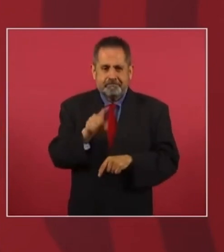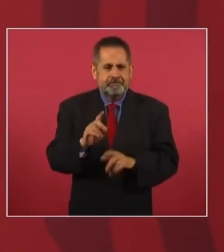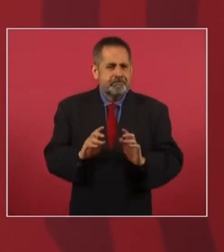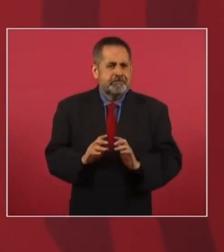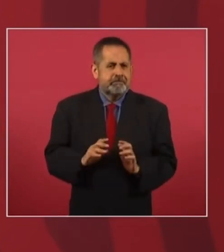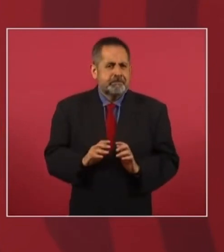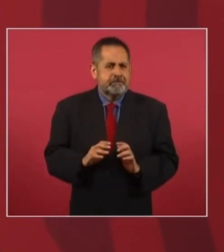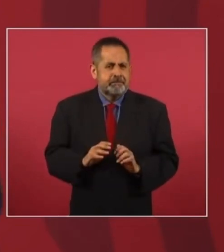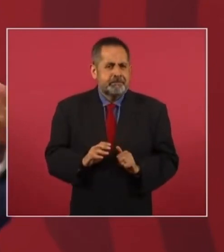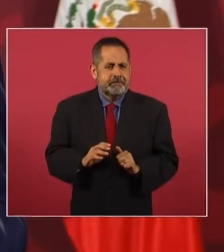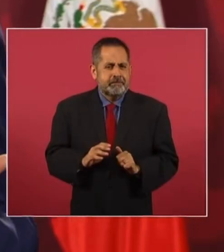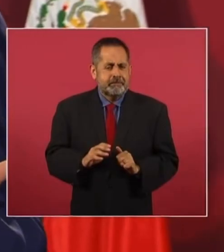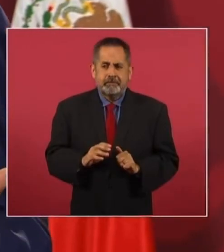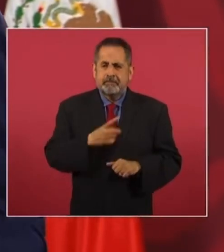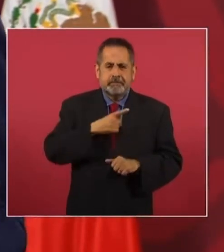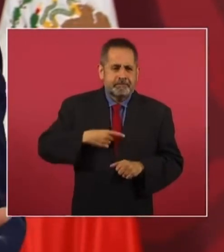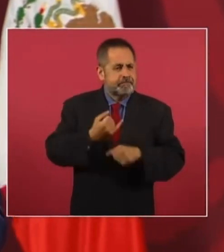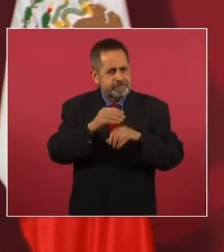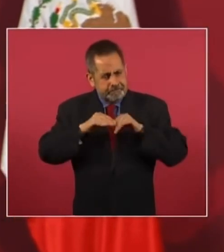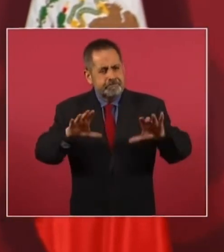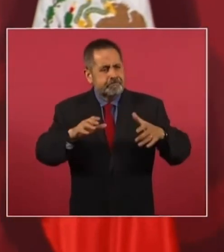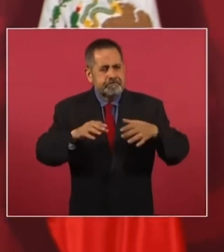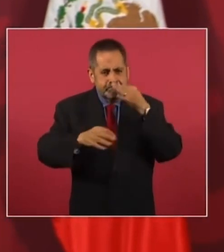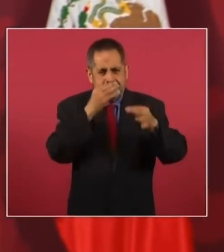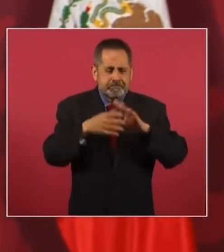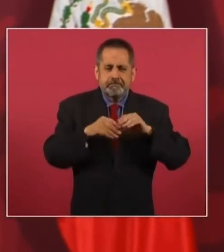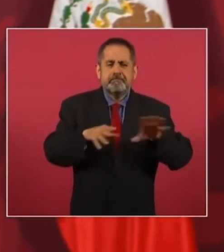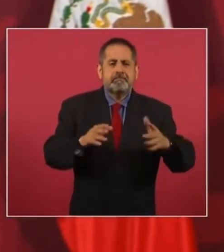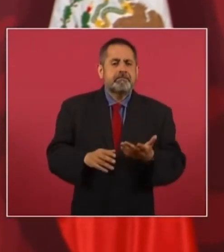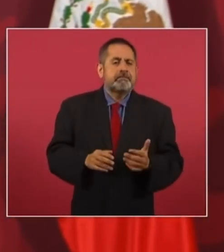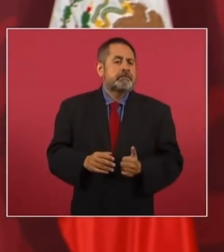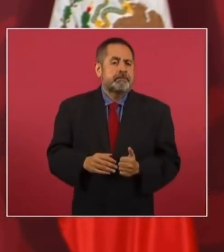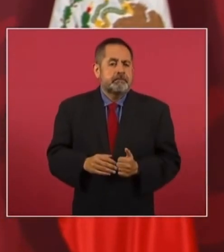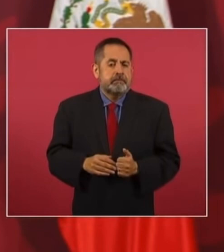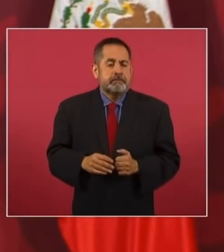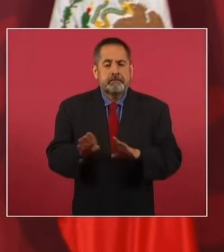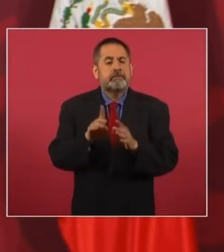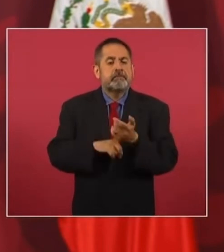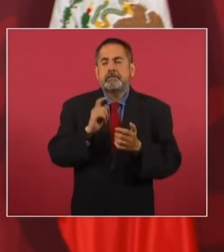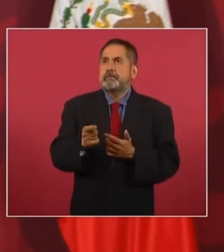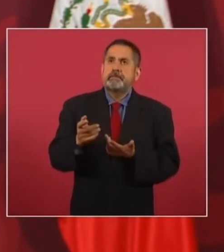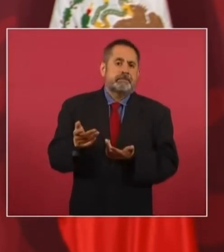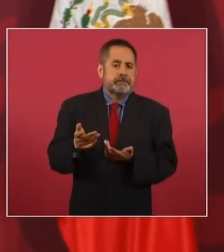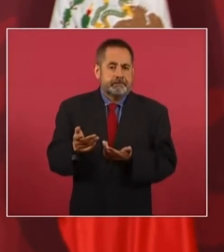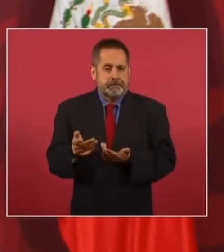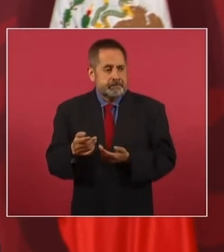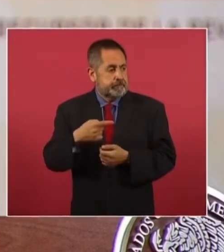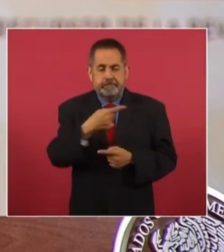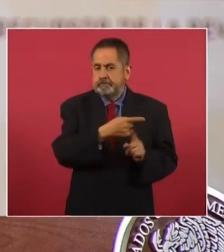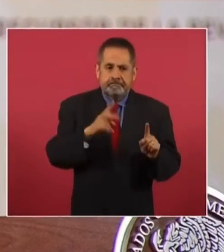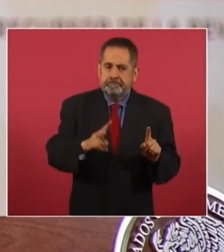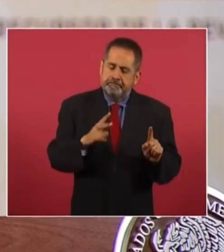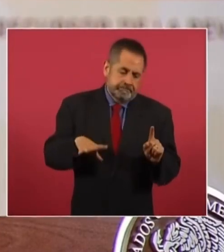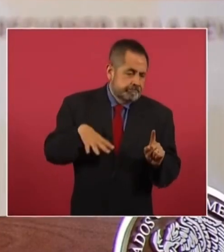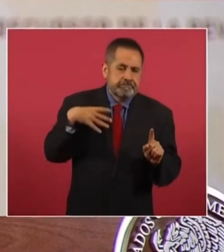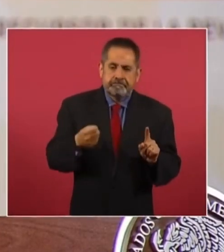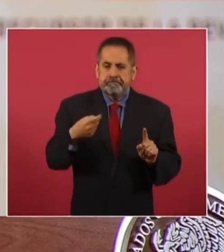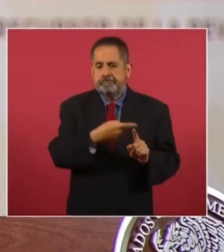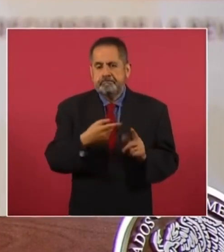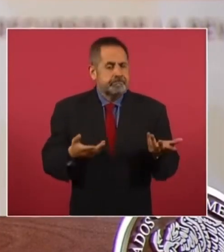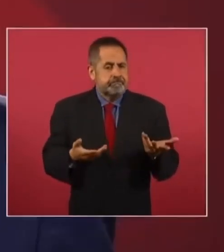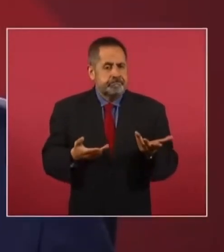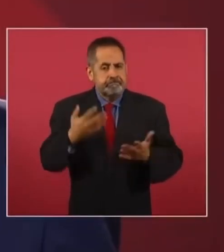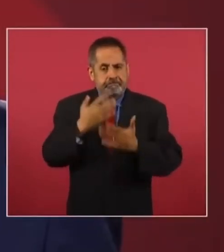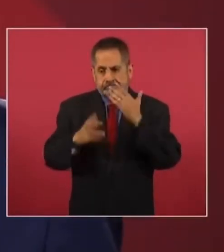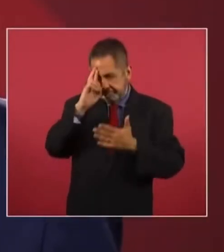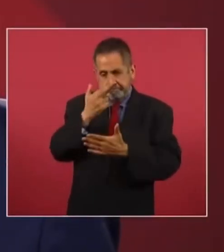Vamos a dar a conocer cómo, de manera abusiva,